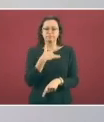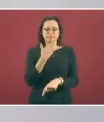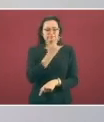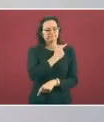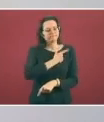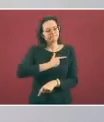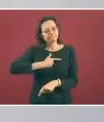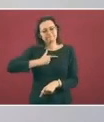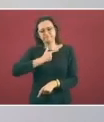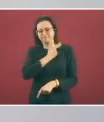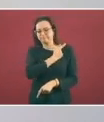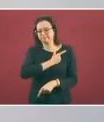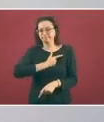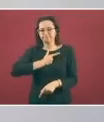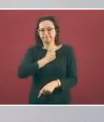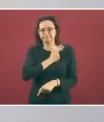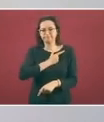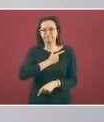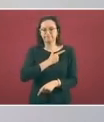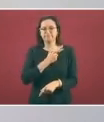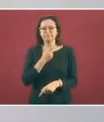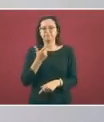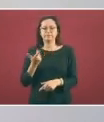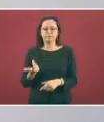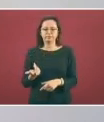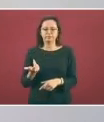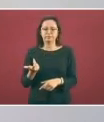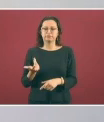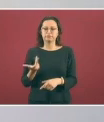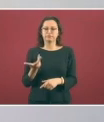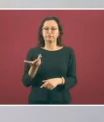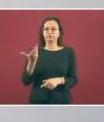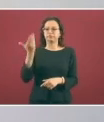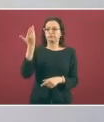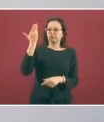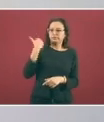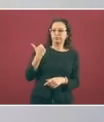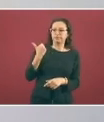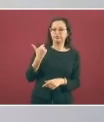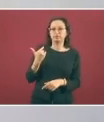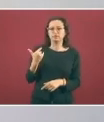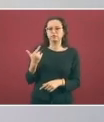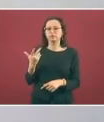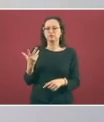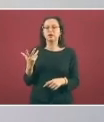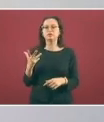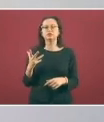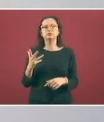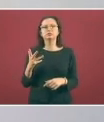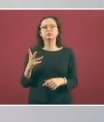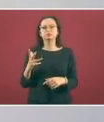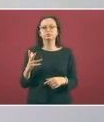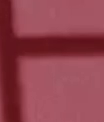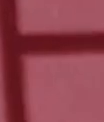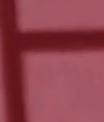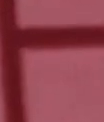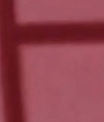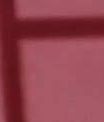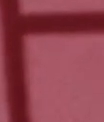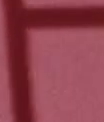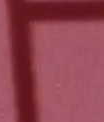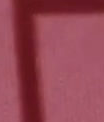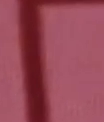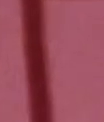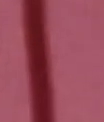que te suscribas a nuestro canal de YouTube Independiente de Hidalgo para que recibas la información al momento. Yo soy Lidia López. Hasta la próxima.